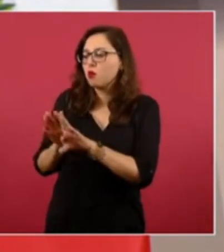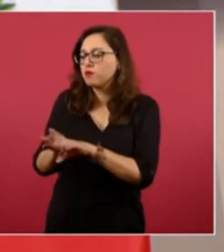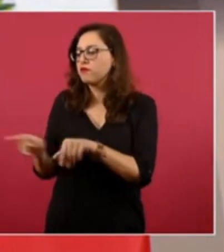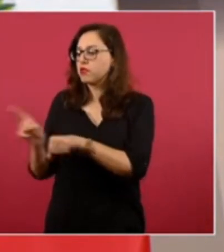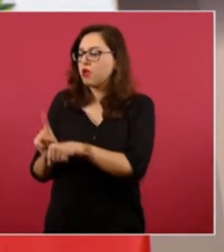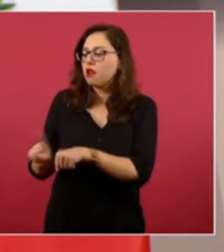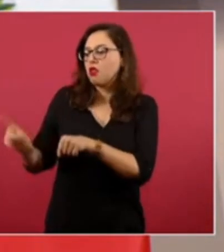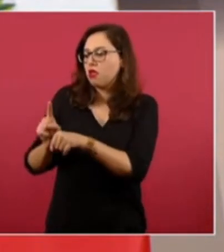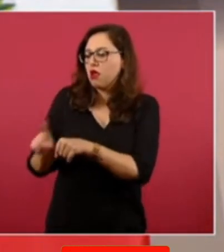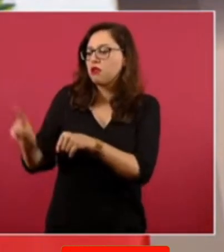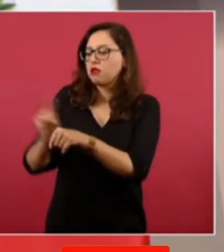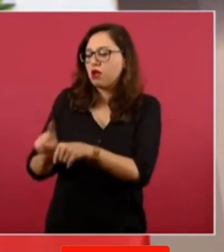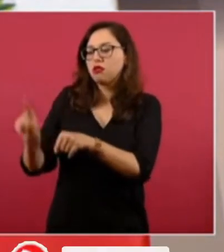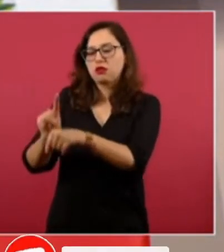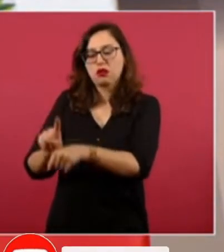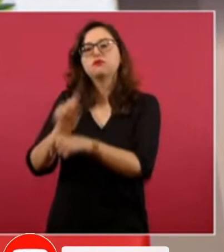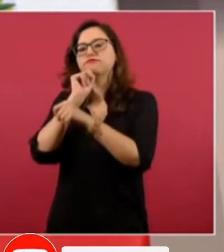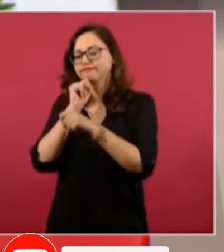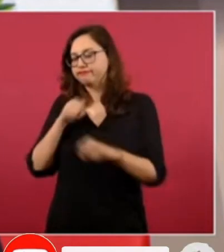lo que ingresa,